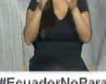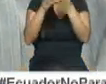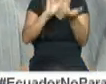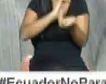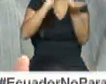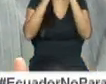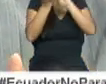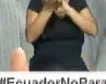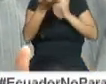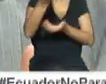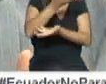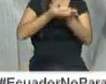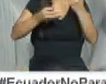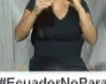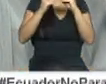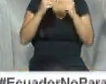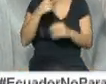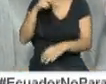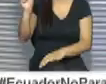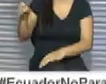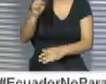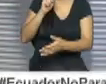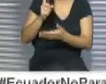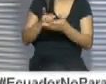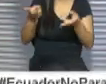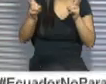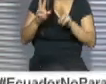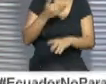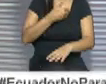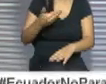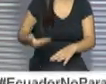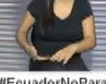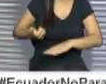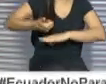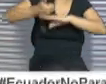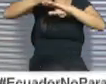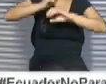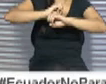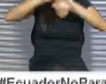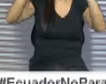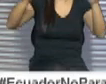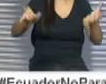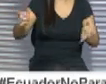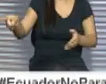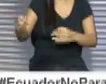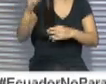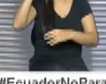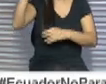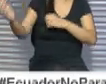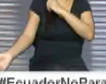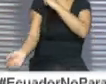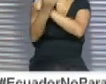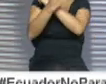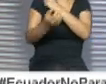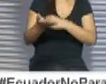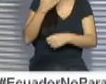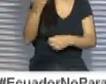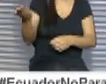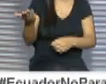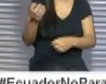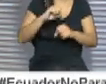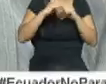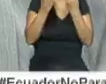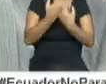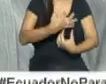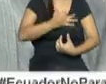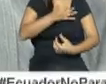inclusive en esos pero también aspectos. Debe quedar claro de que el presidente de la República es la máxima autoridad tanto de civiles como de militares, el comandante en